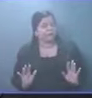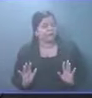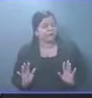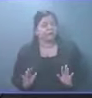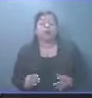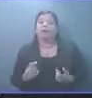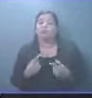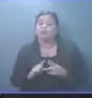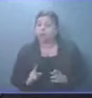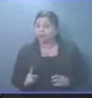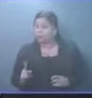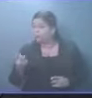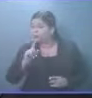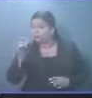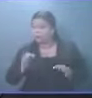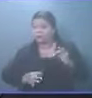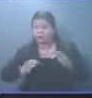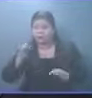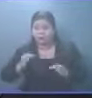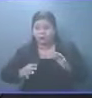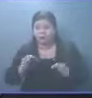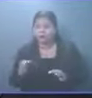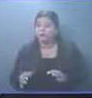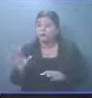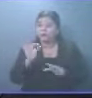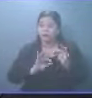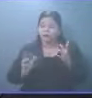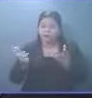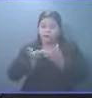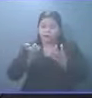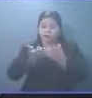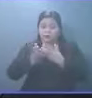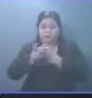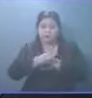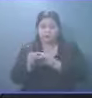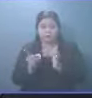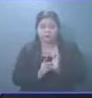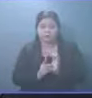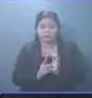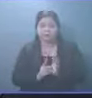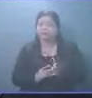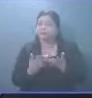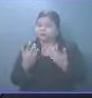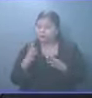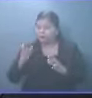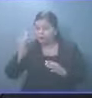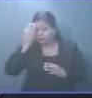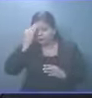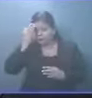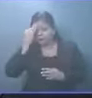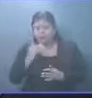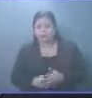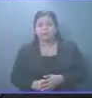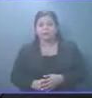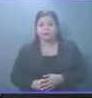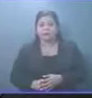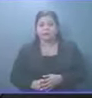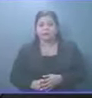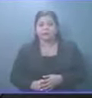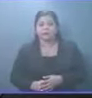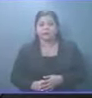Lo que no se vale, por ejemplo, es que haya compañeros diputados que a sabienda de lo que pasa y que por